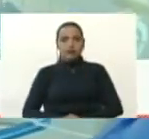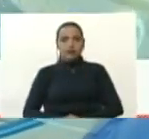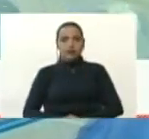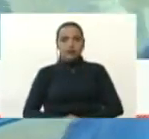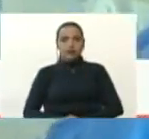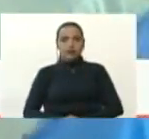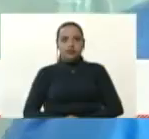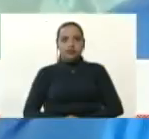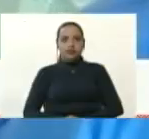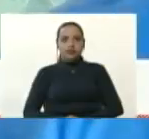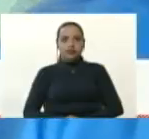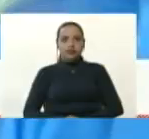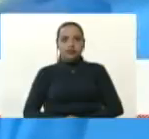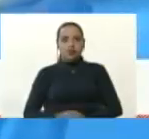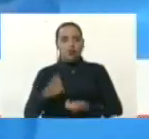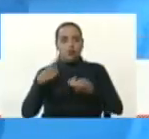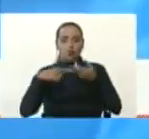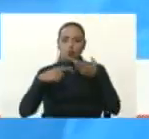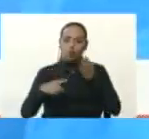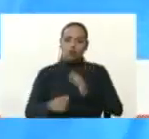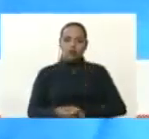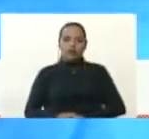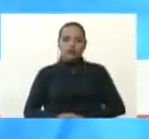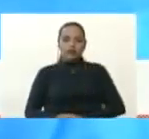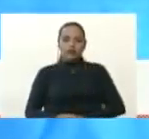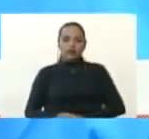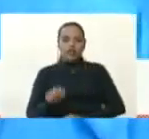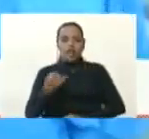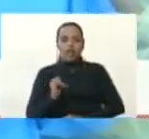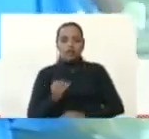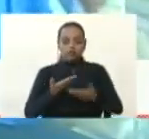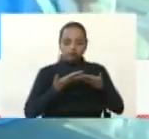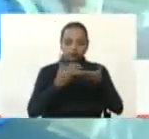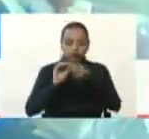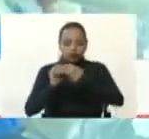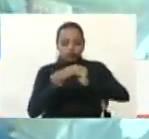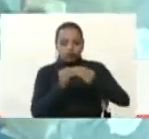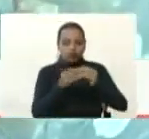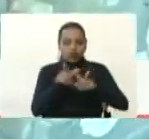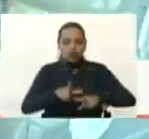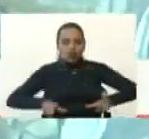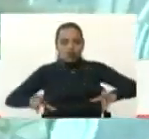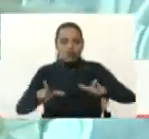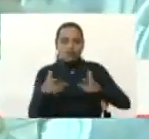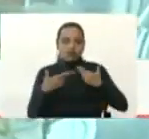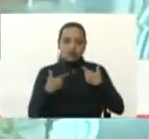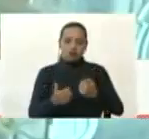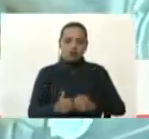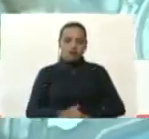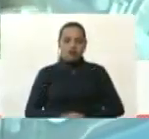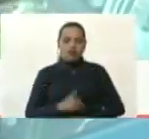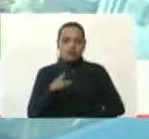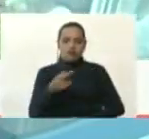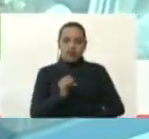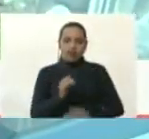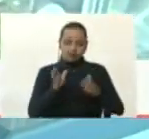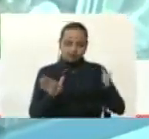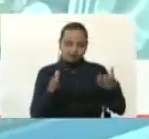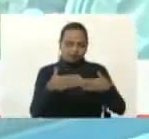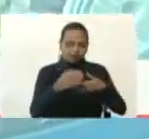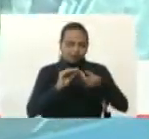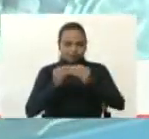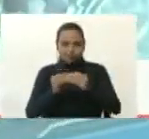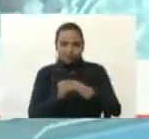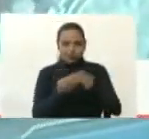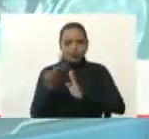ambú. Está muy bien equipado todo lo que son el área. Tenemos también equipos muy importantes,